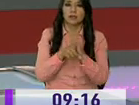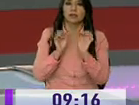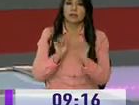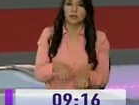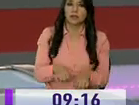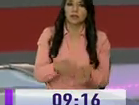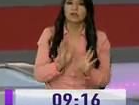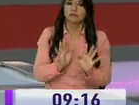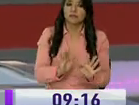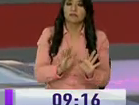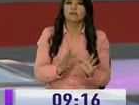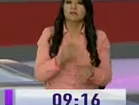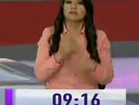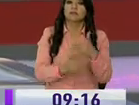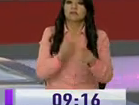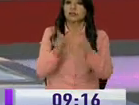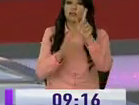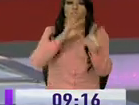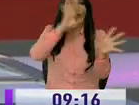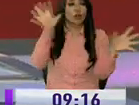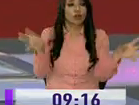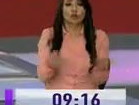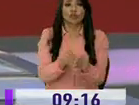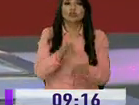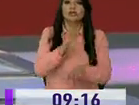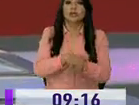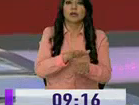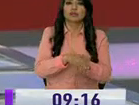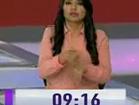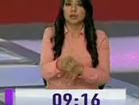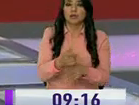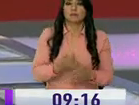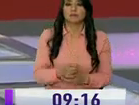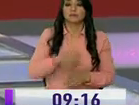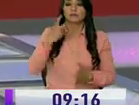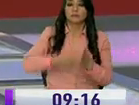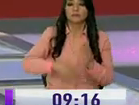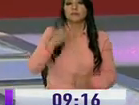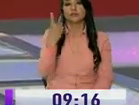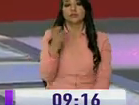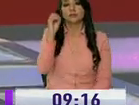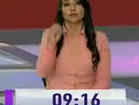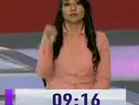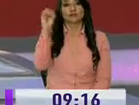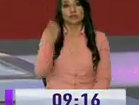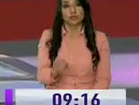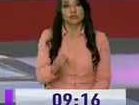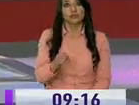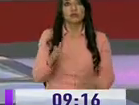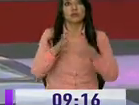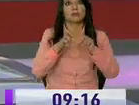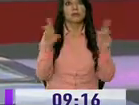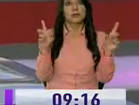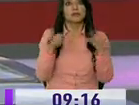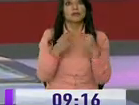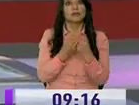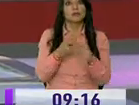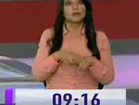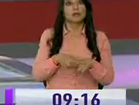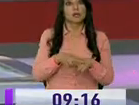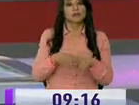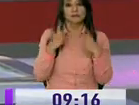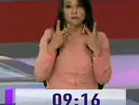medida preventiva y procesaria a toda la por concusión. Hay una multa de 12% de ingreso a las cooperativas y los gremios. ¿Sabías tú